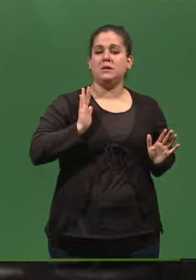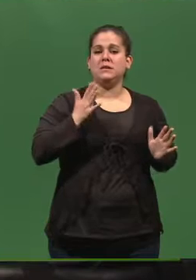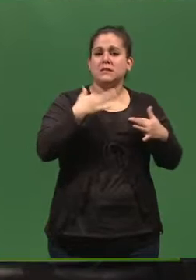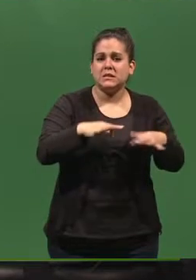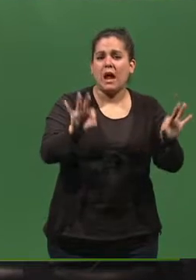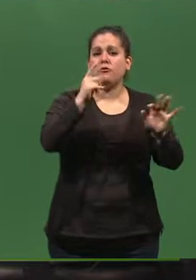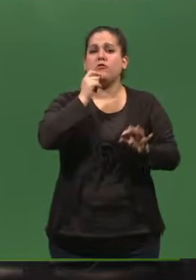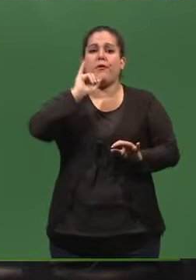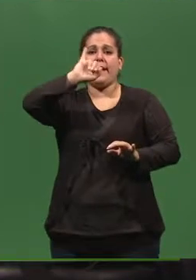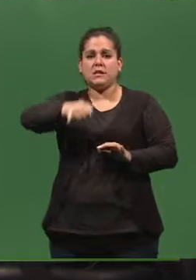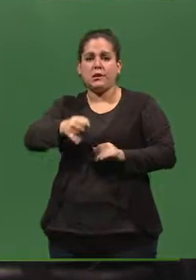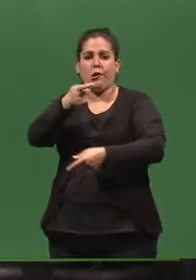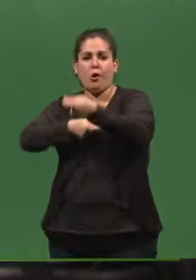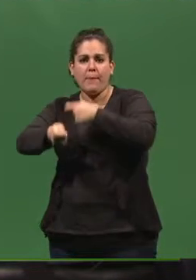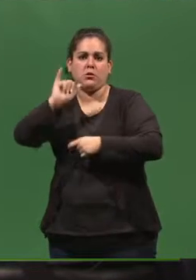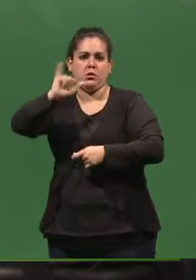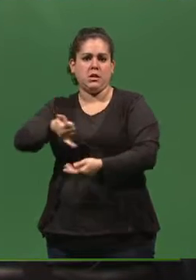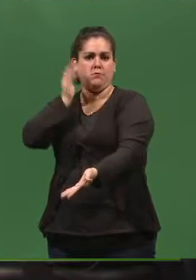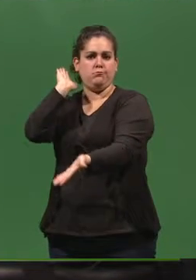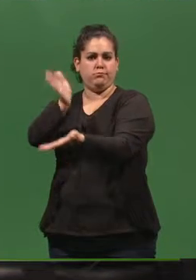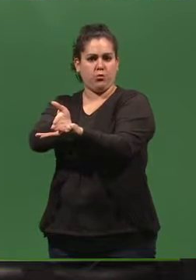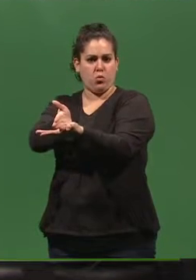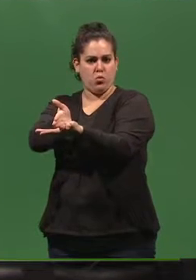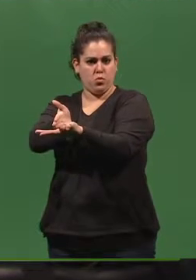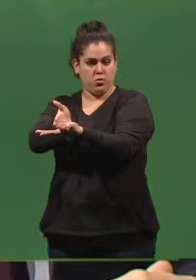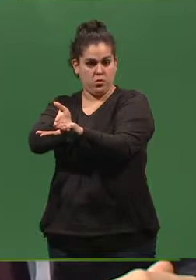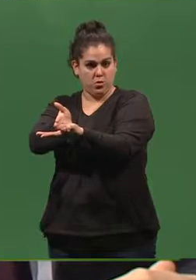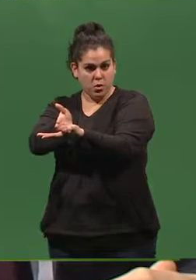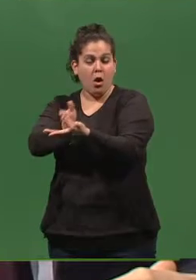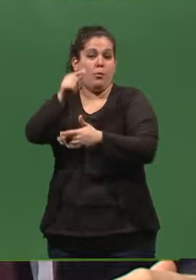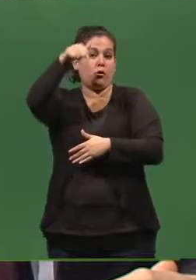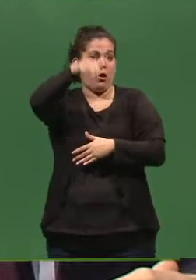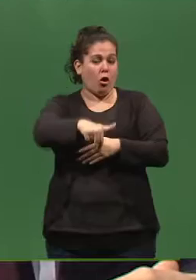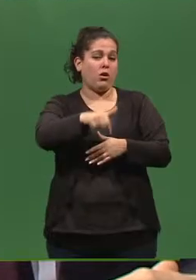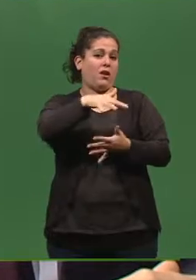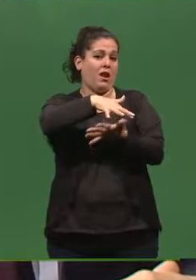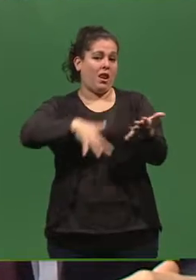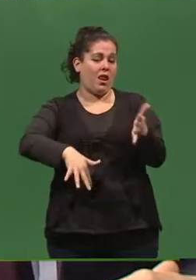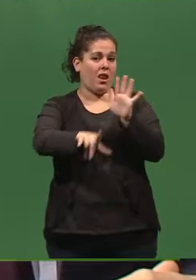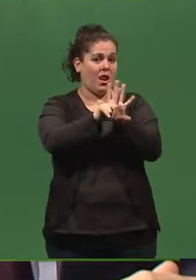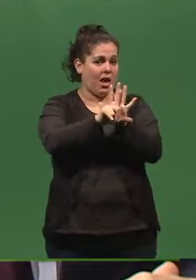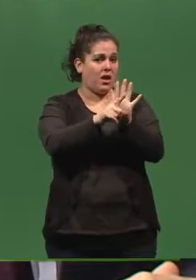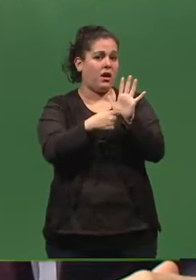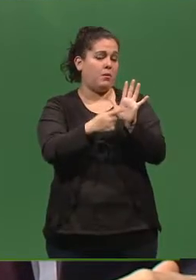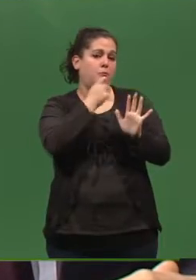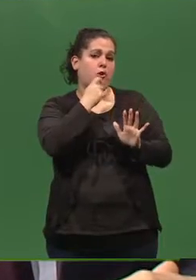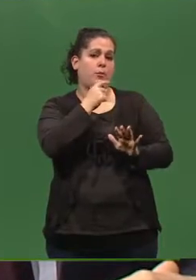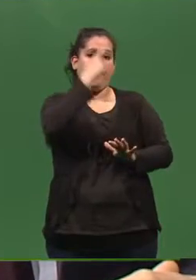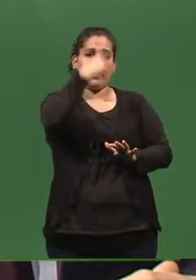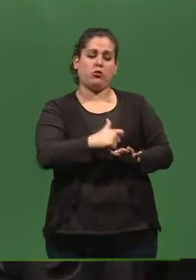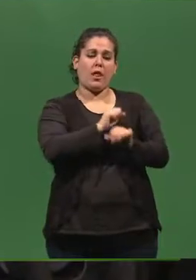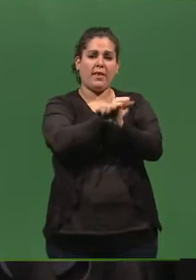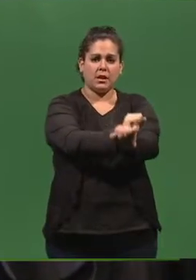prohibida, salvo que sea para comercio. El cultivo, salvo que sea para comercio. Se cambió la carga probatoria, porque hoy, como está redactada la ley, cualquier persona